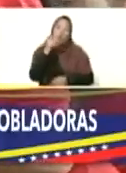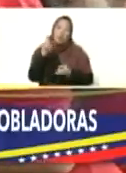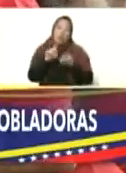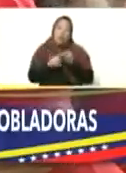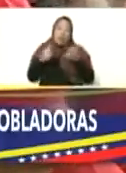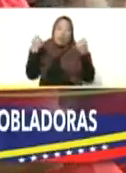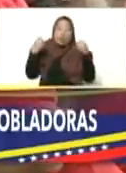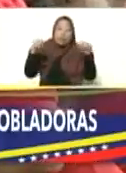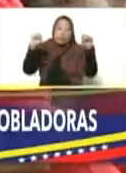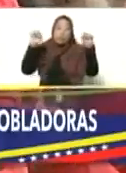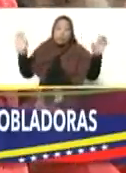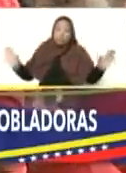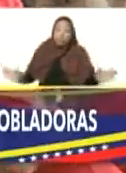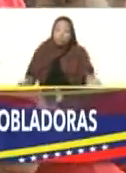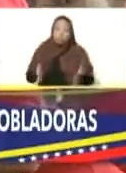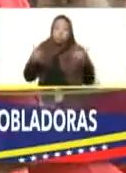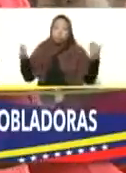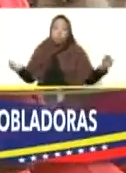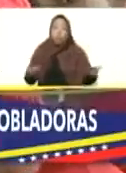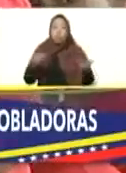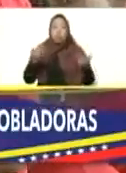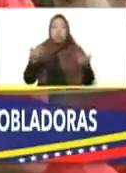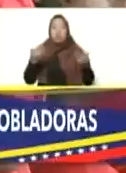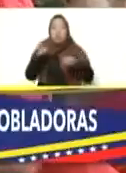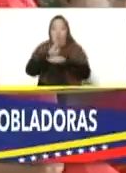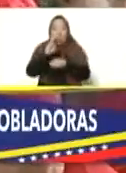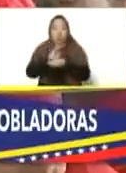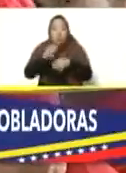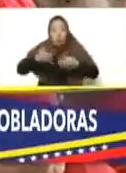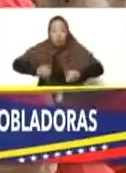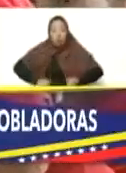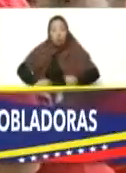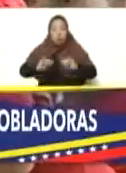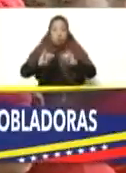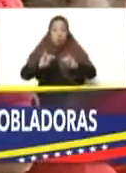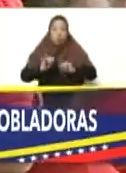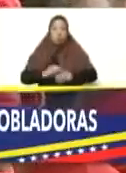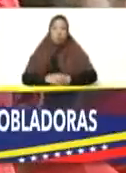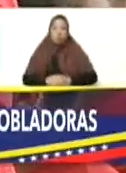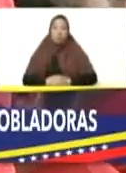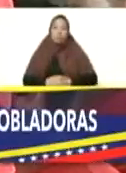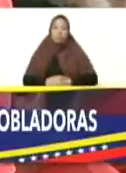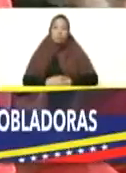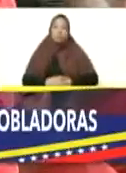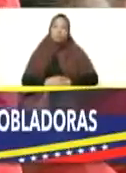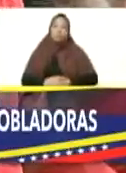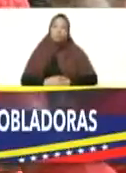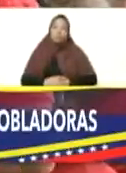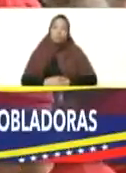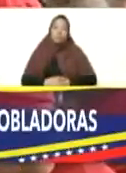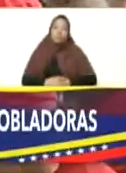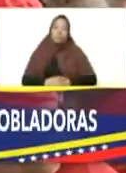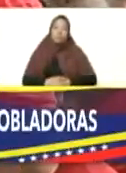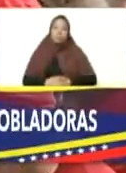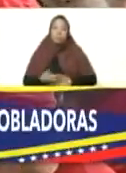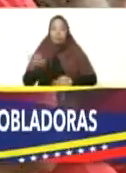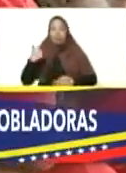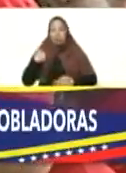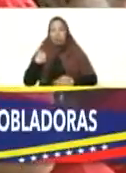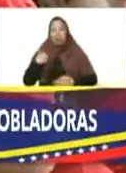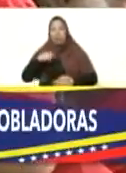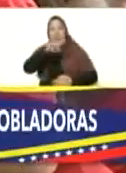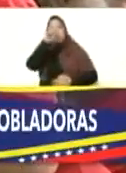emprender para poder darle protección a los hijos en mi ficha me